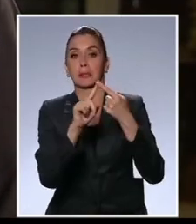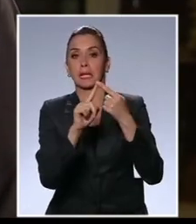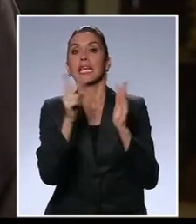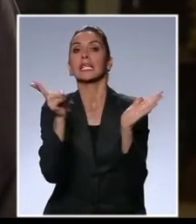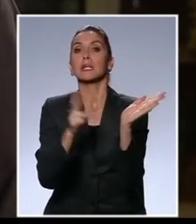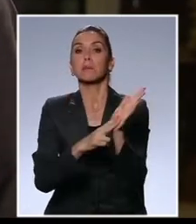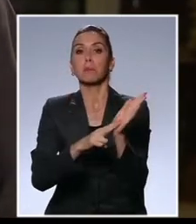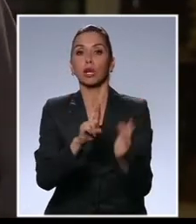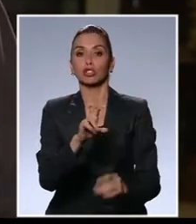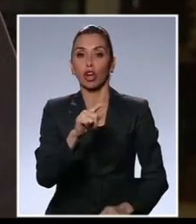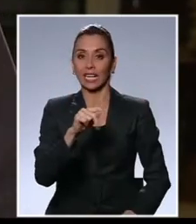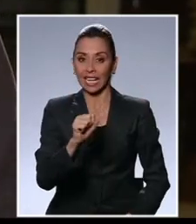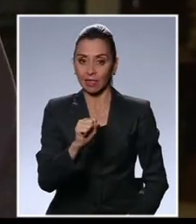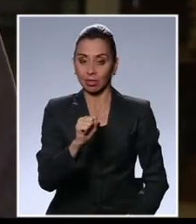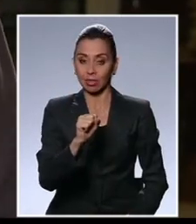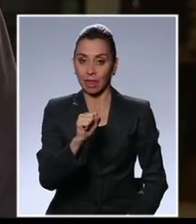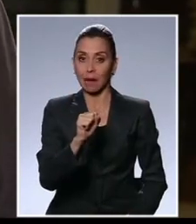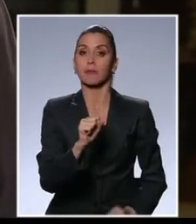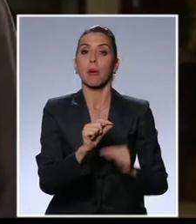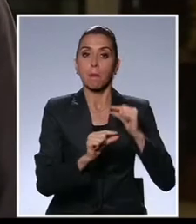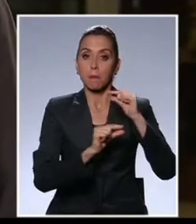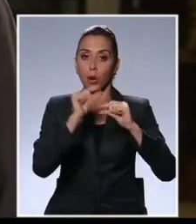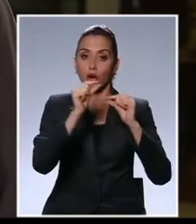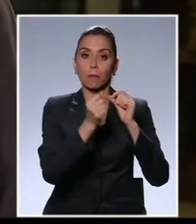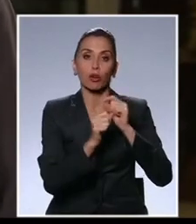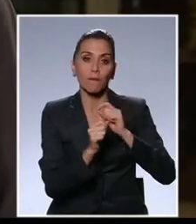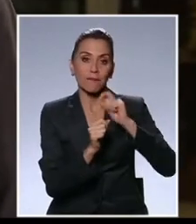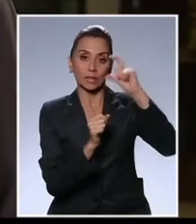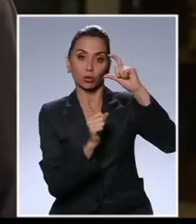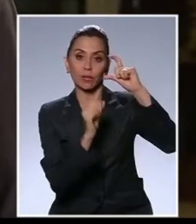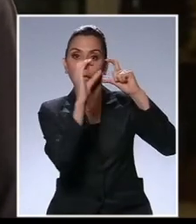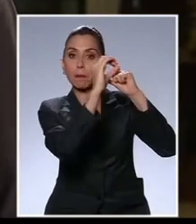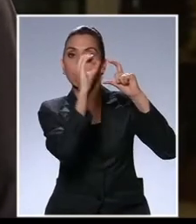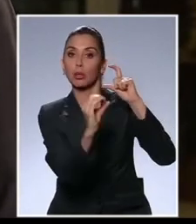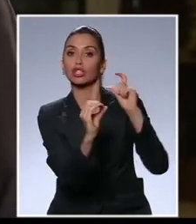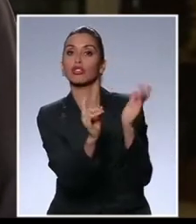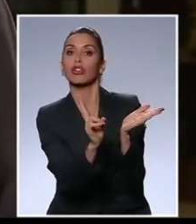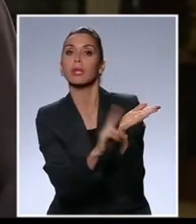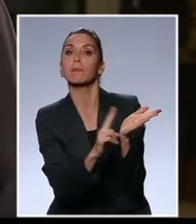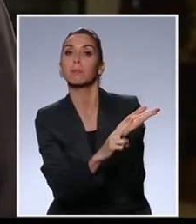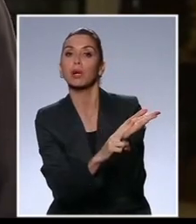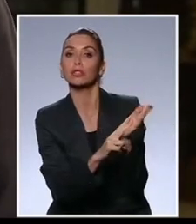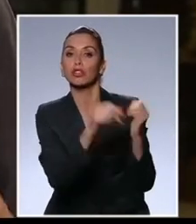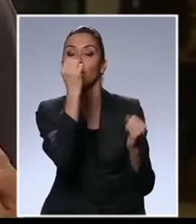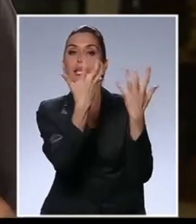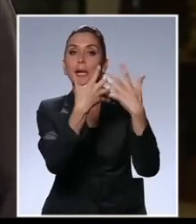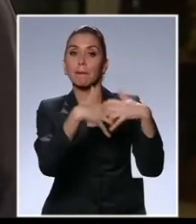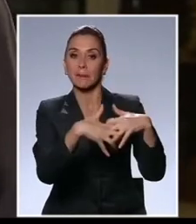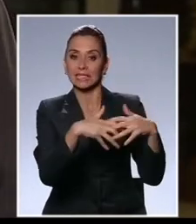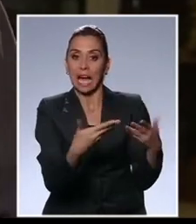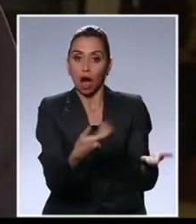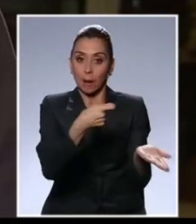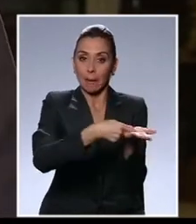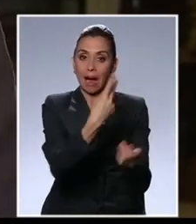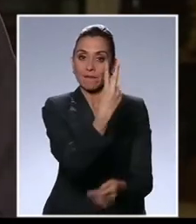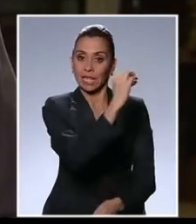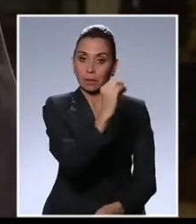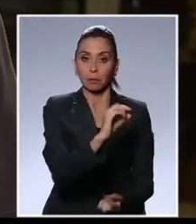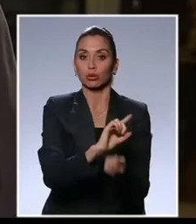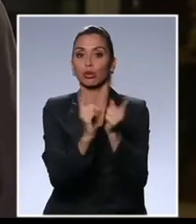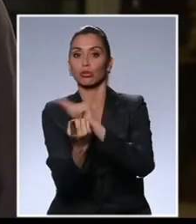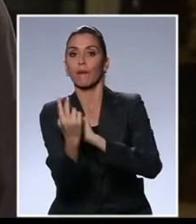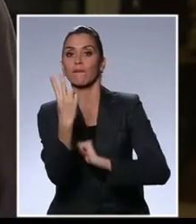a la renta proponemos Elevar en forma gradual la tasa del impuesto a las empresas del actual 20% a